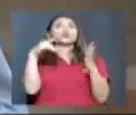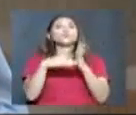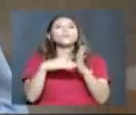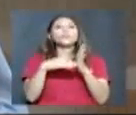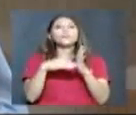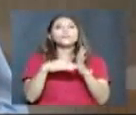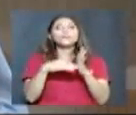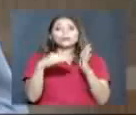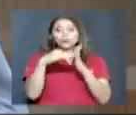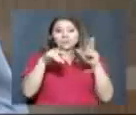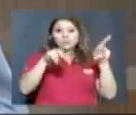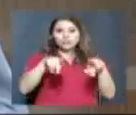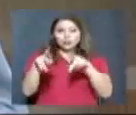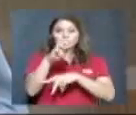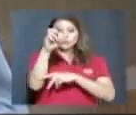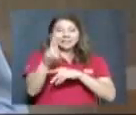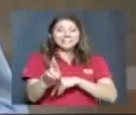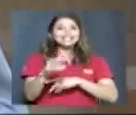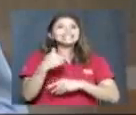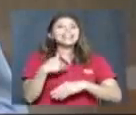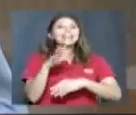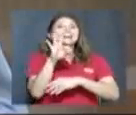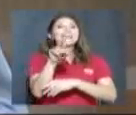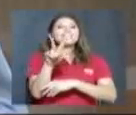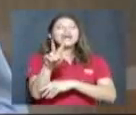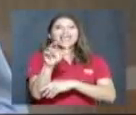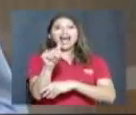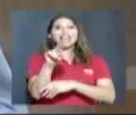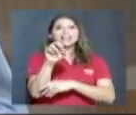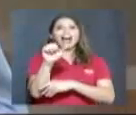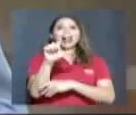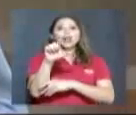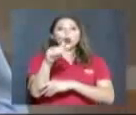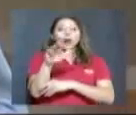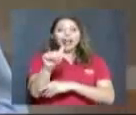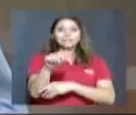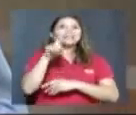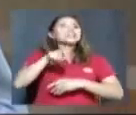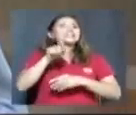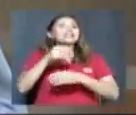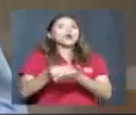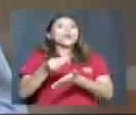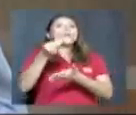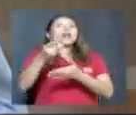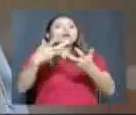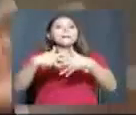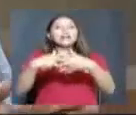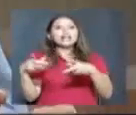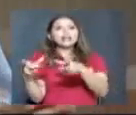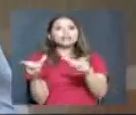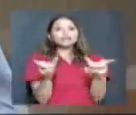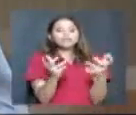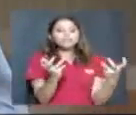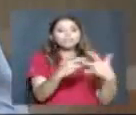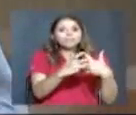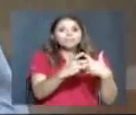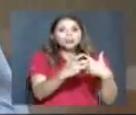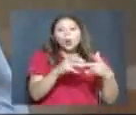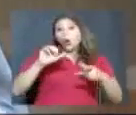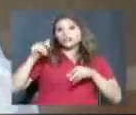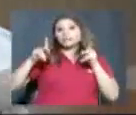necesitan comprarse un convertidor para televisión digital, y otros 350 mil que tienen televisiones digitales en ATSC, que es el formato norteamericano, que